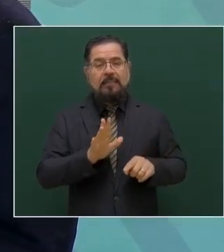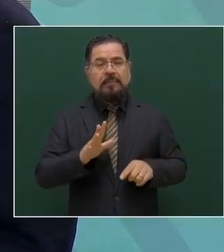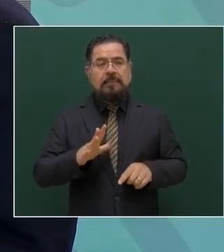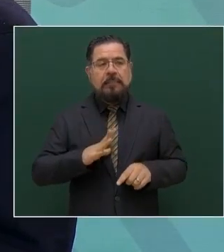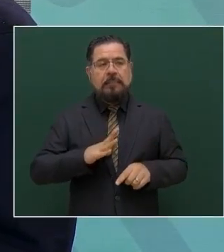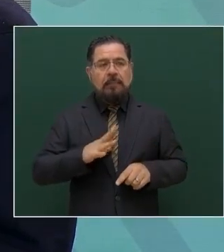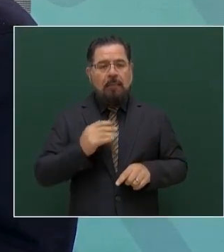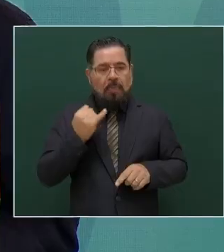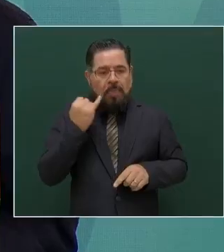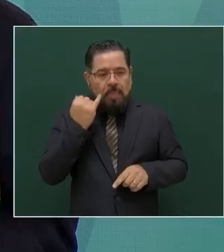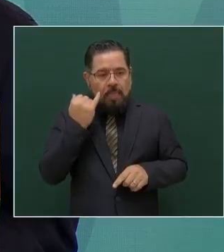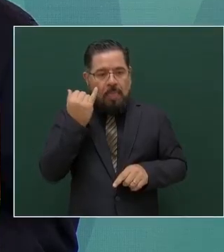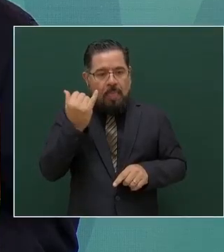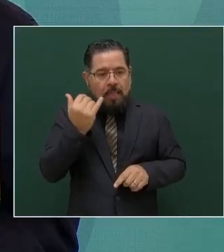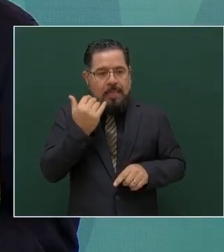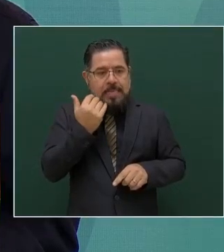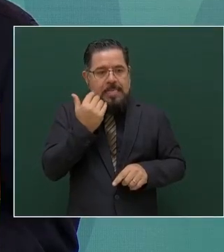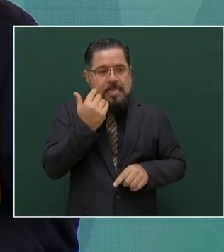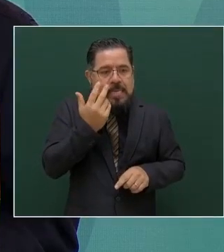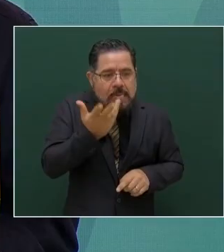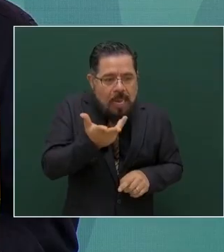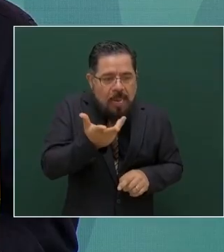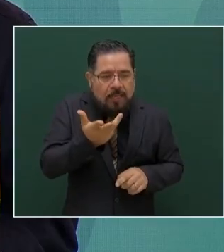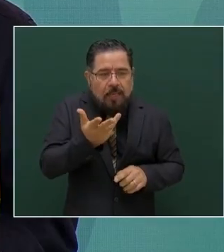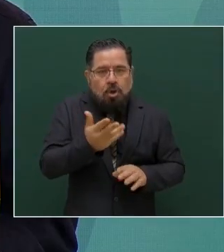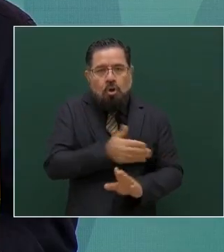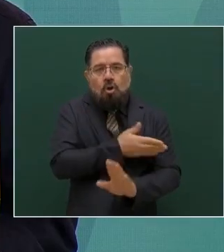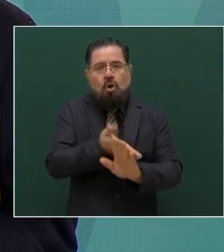de afectar al gobierno que represento.